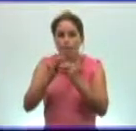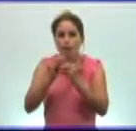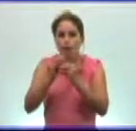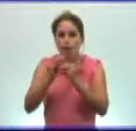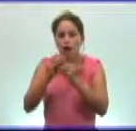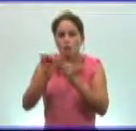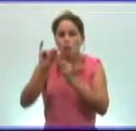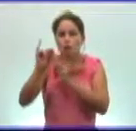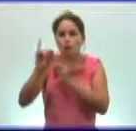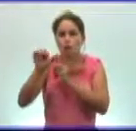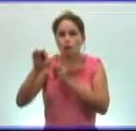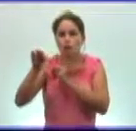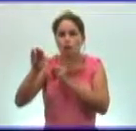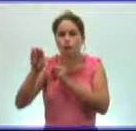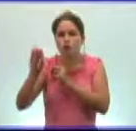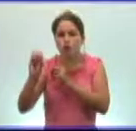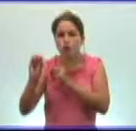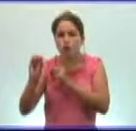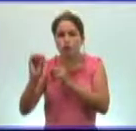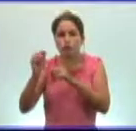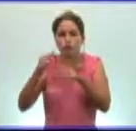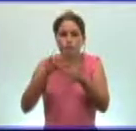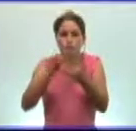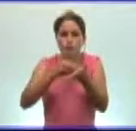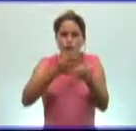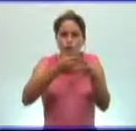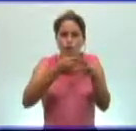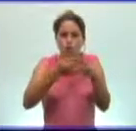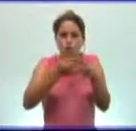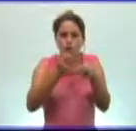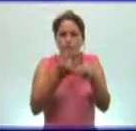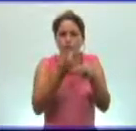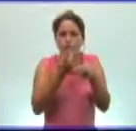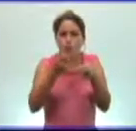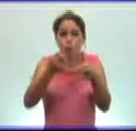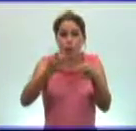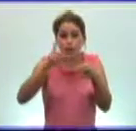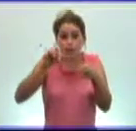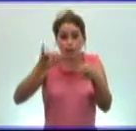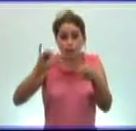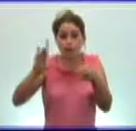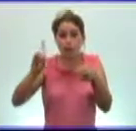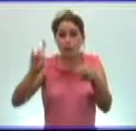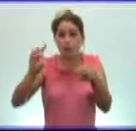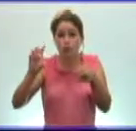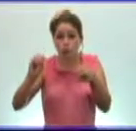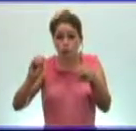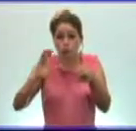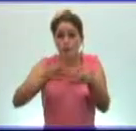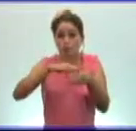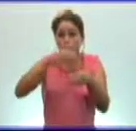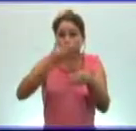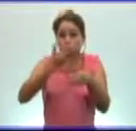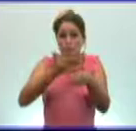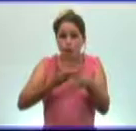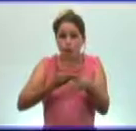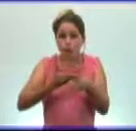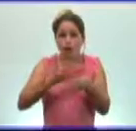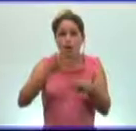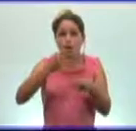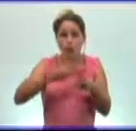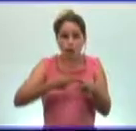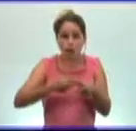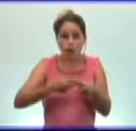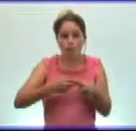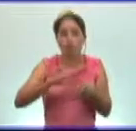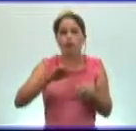de nombrarlo. Primeramente colocando la palabra ácido, después el nombre del anión con la terminación